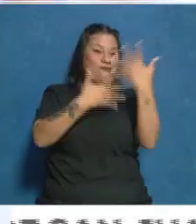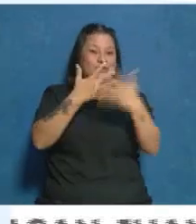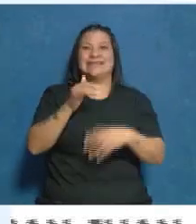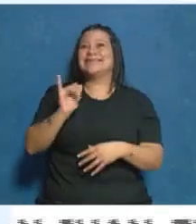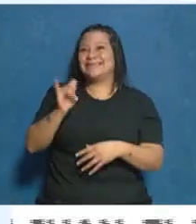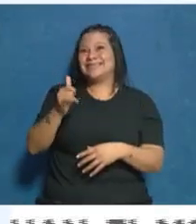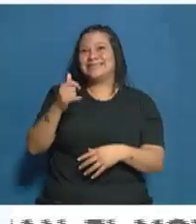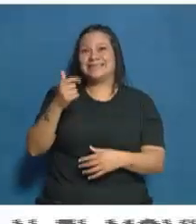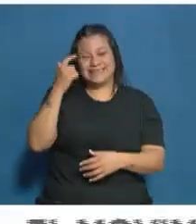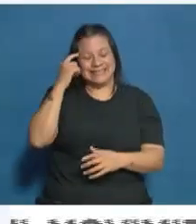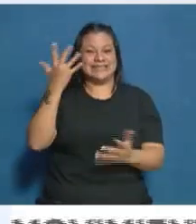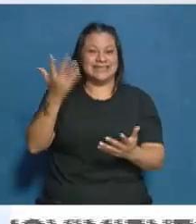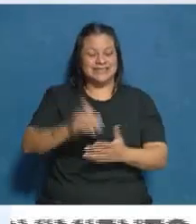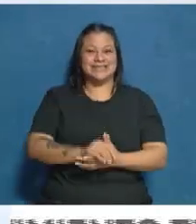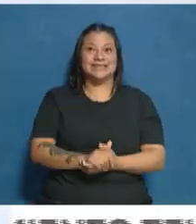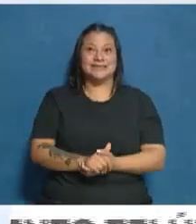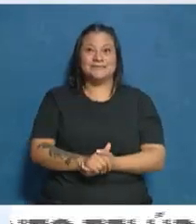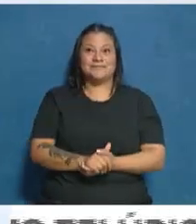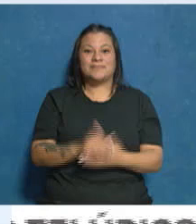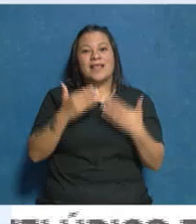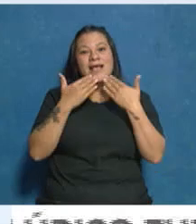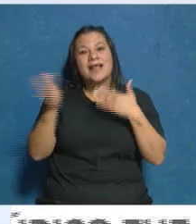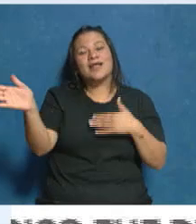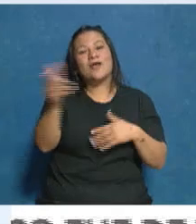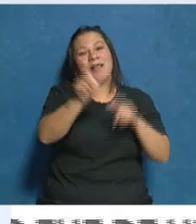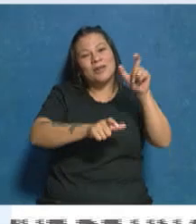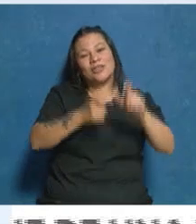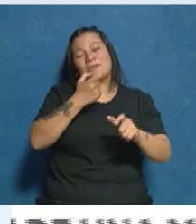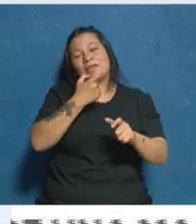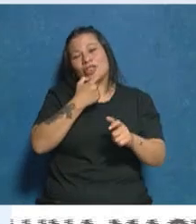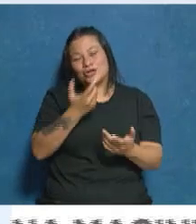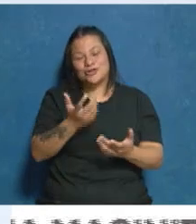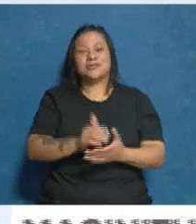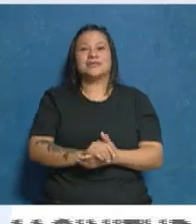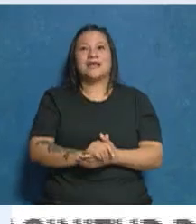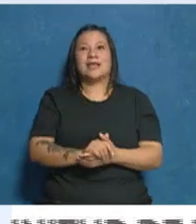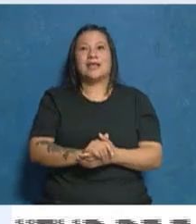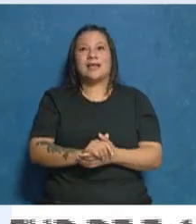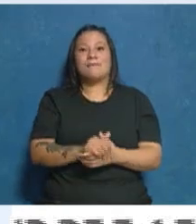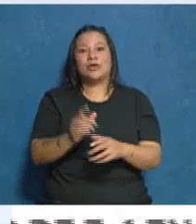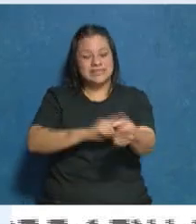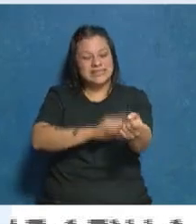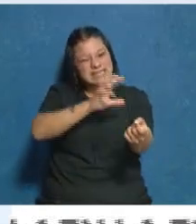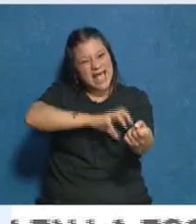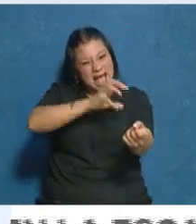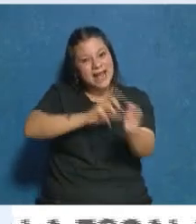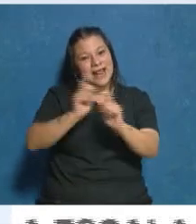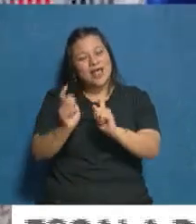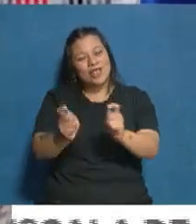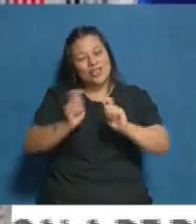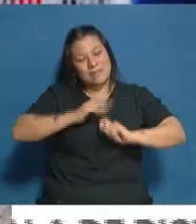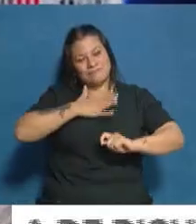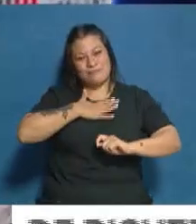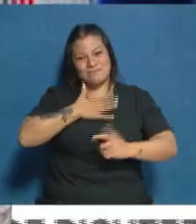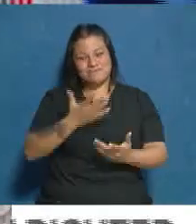Sí, es que yo soy actor, lo vendo, si no es por donar sangre, por mí.